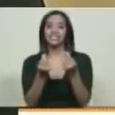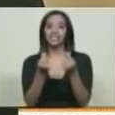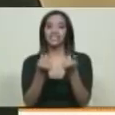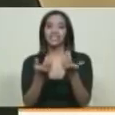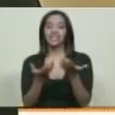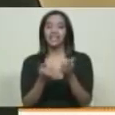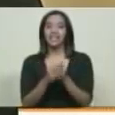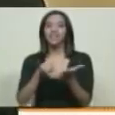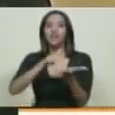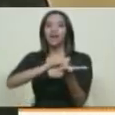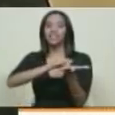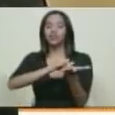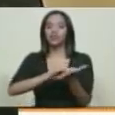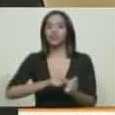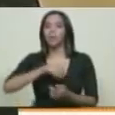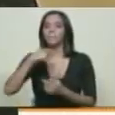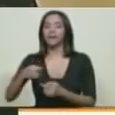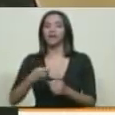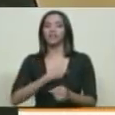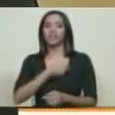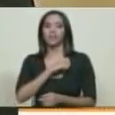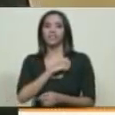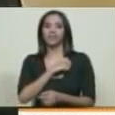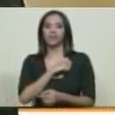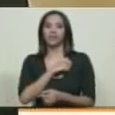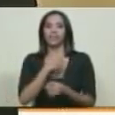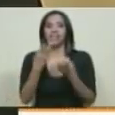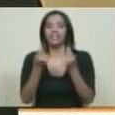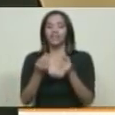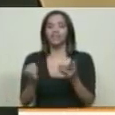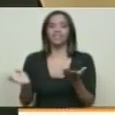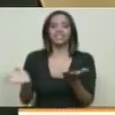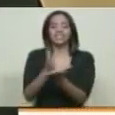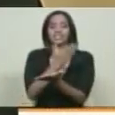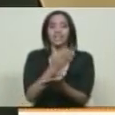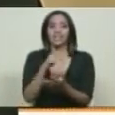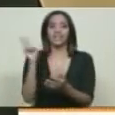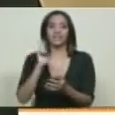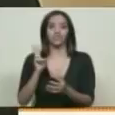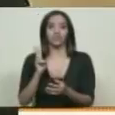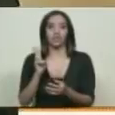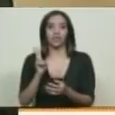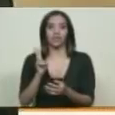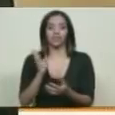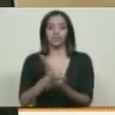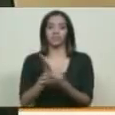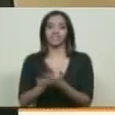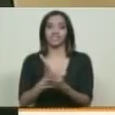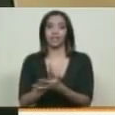Madrid? No. Es dinero que sale de Venezuela, pero como siempre salió.